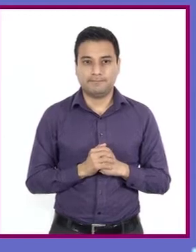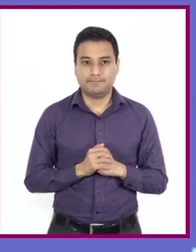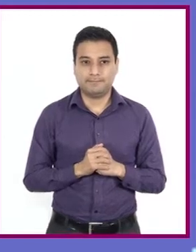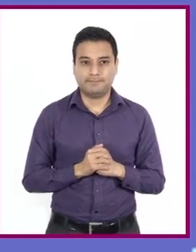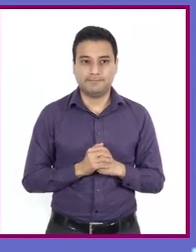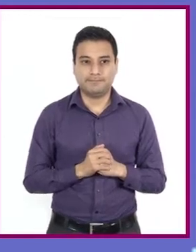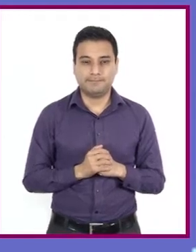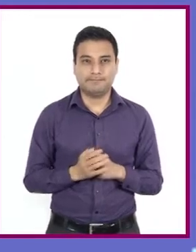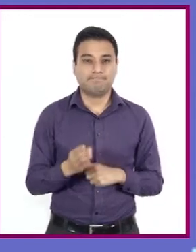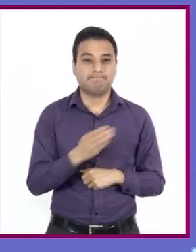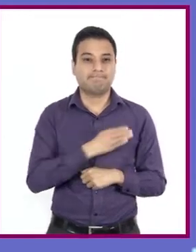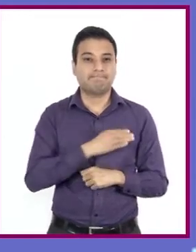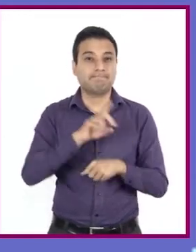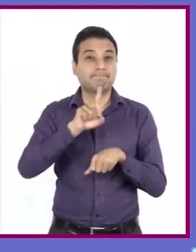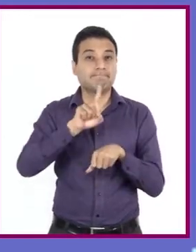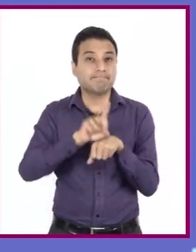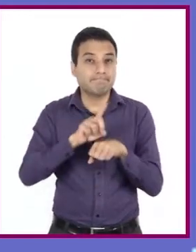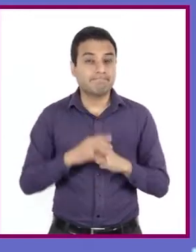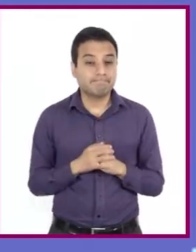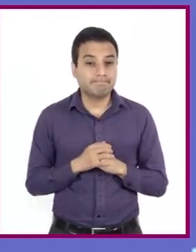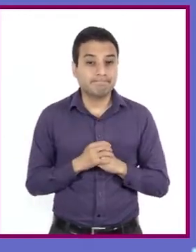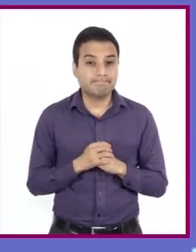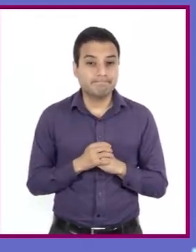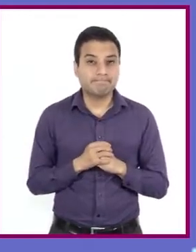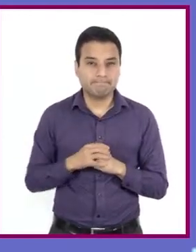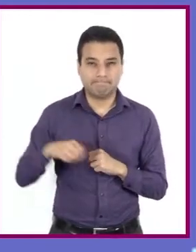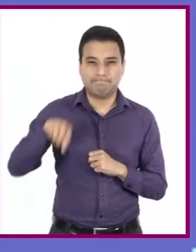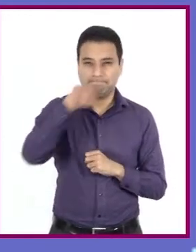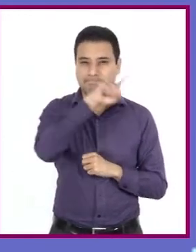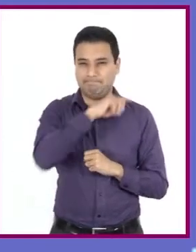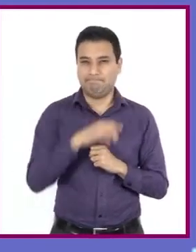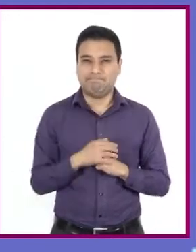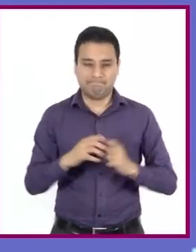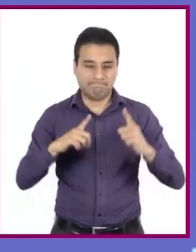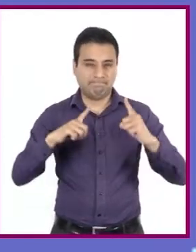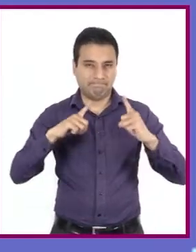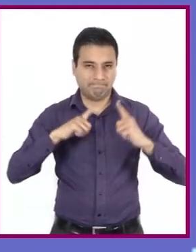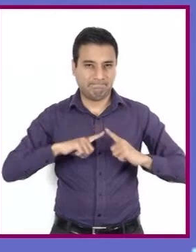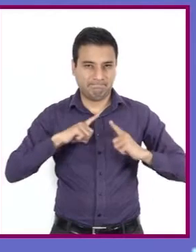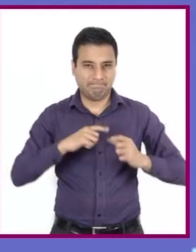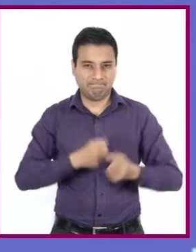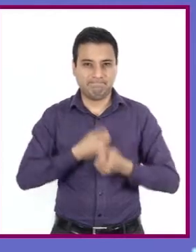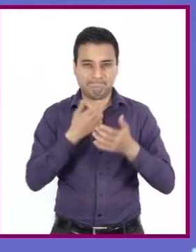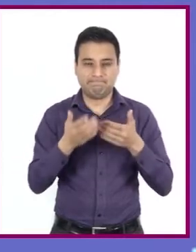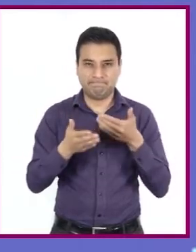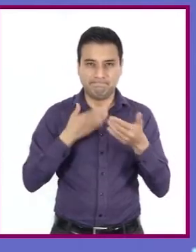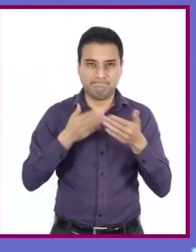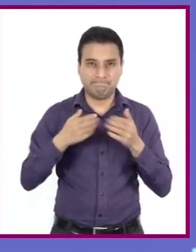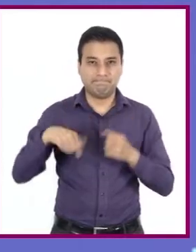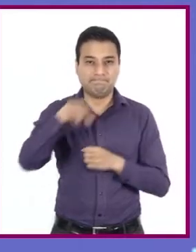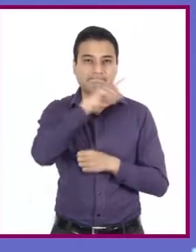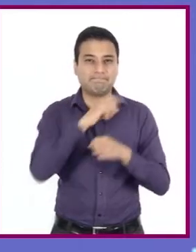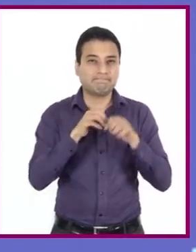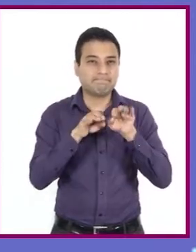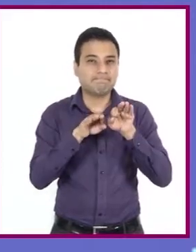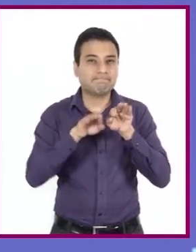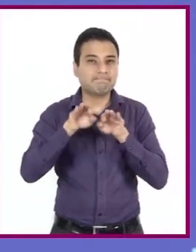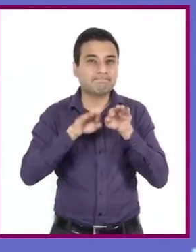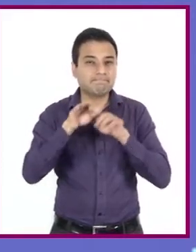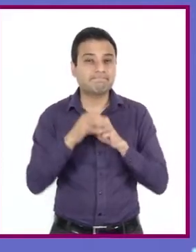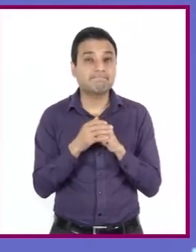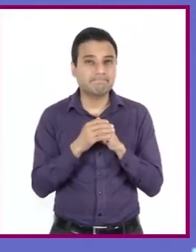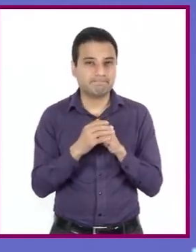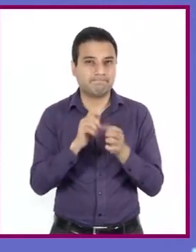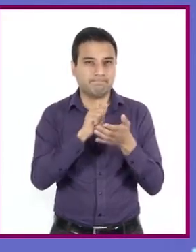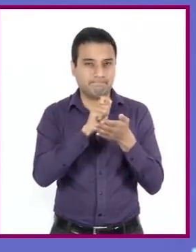Buenos días, agentes especiales de la poesía vanguardista. Su siguiente misión será escribir un